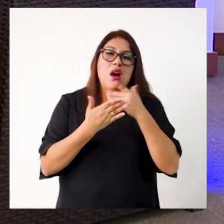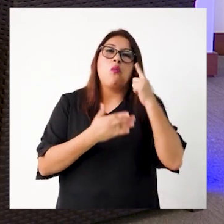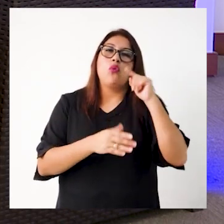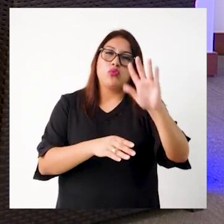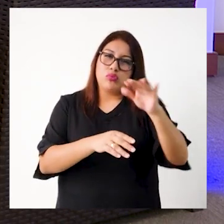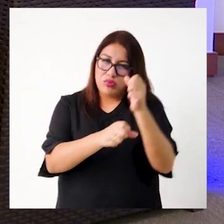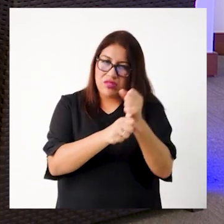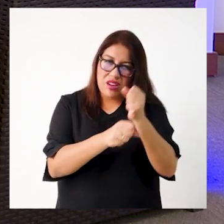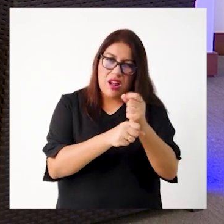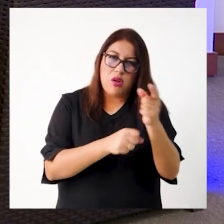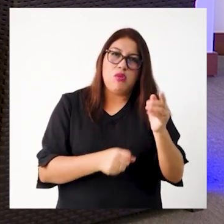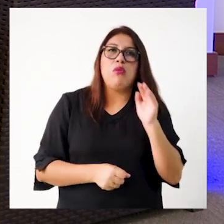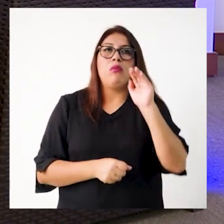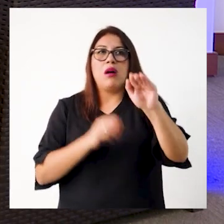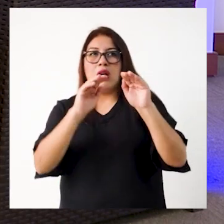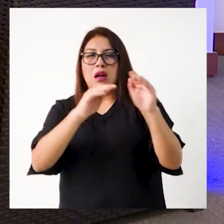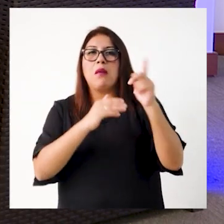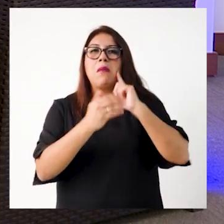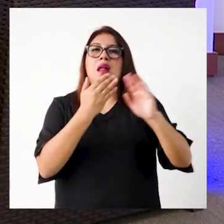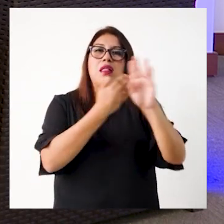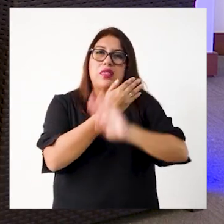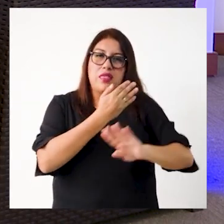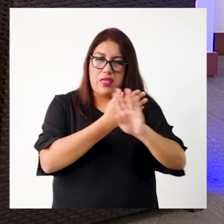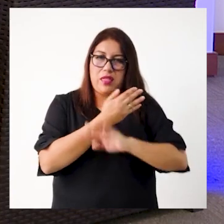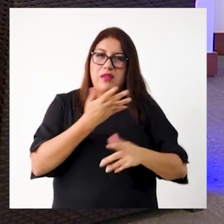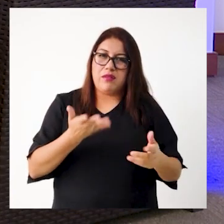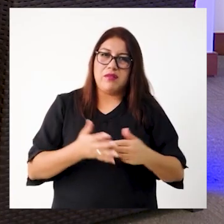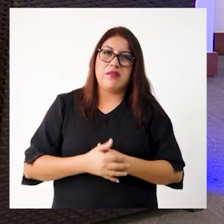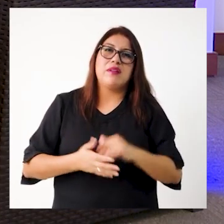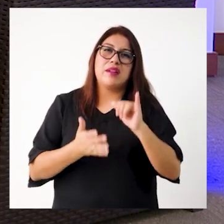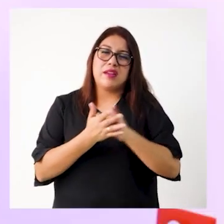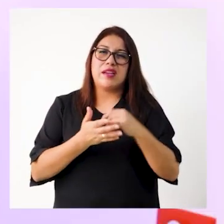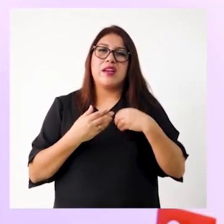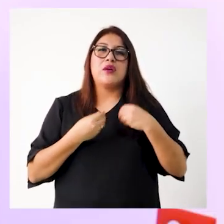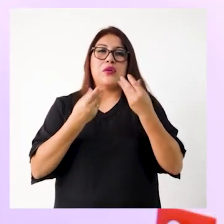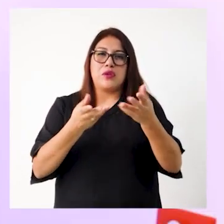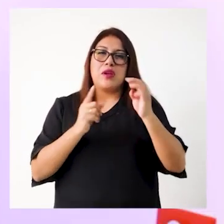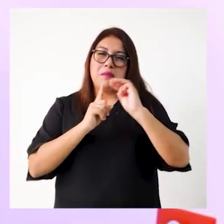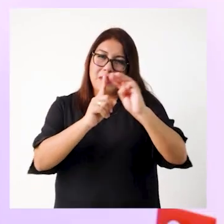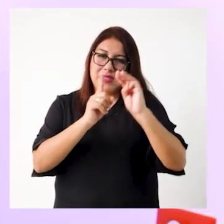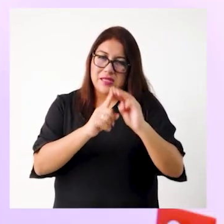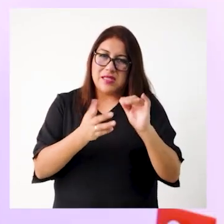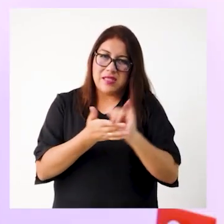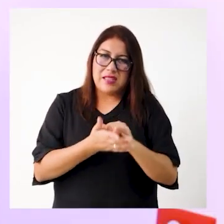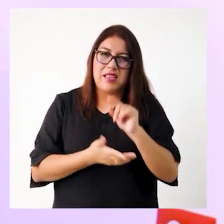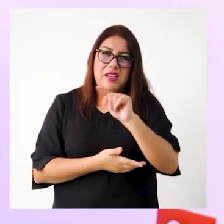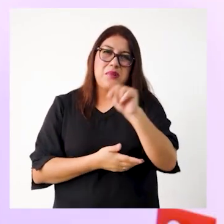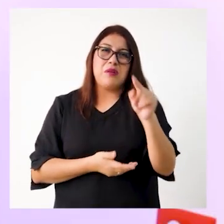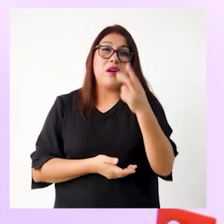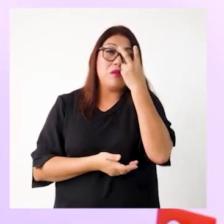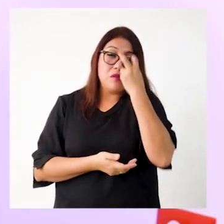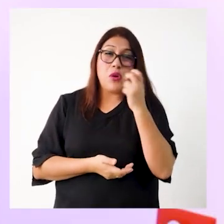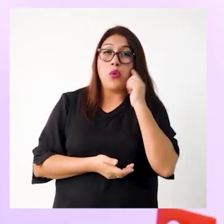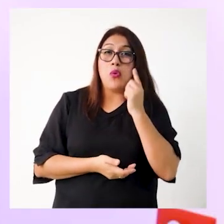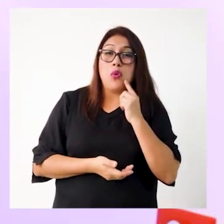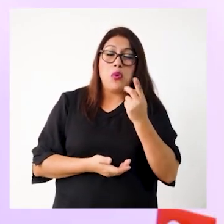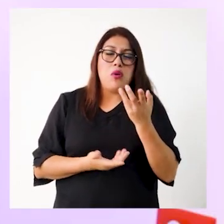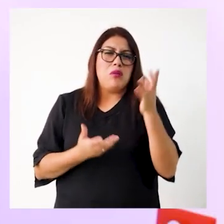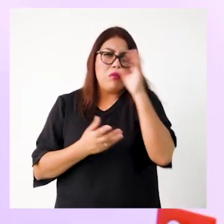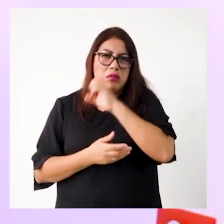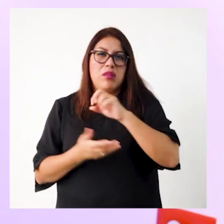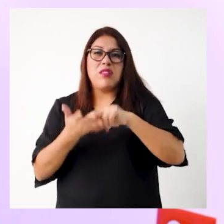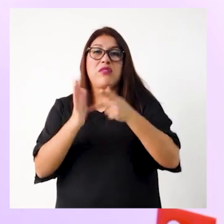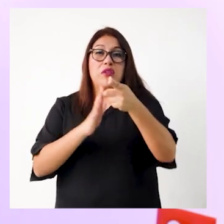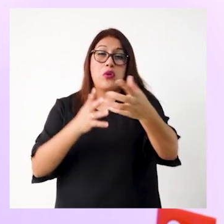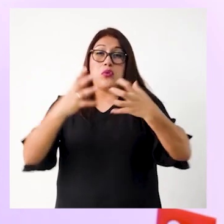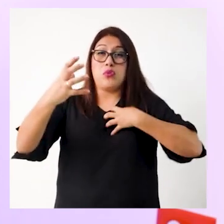aportaste, exacto, gracias porque aportaste en defensa de esa población. Ese es el vulnerable. mensaje que les querría transmitir a las personas que nos ven y escuchan. Que el